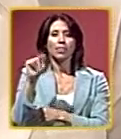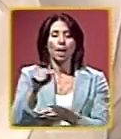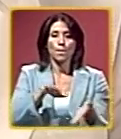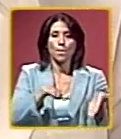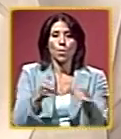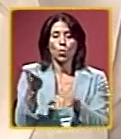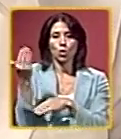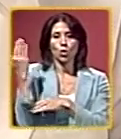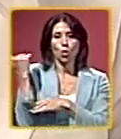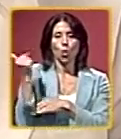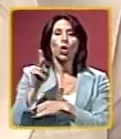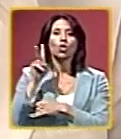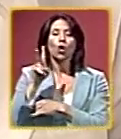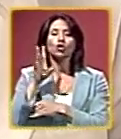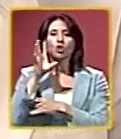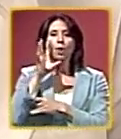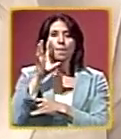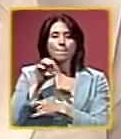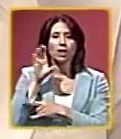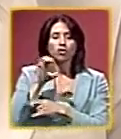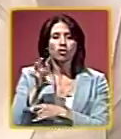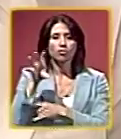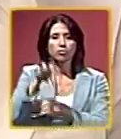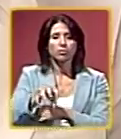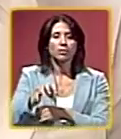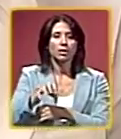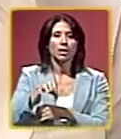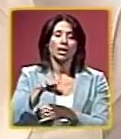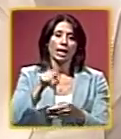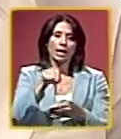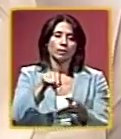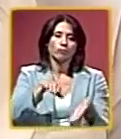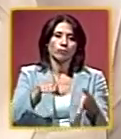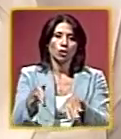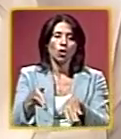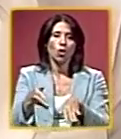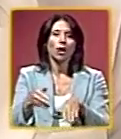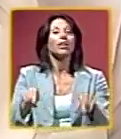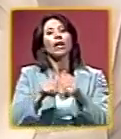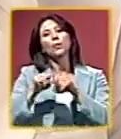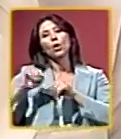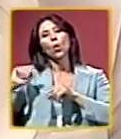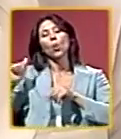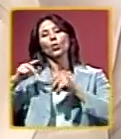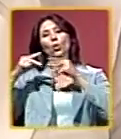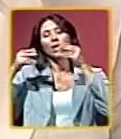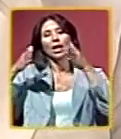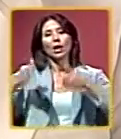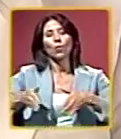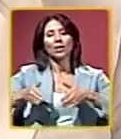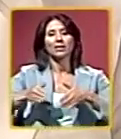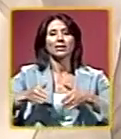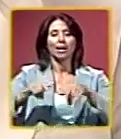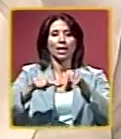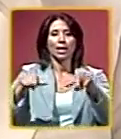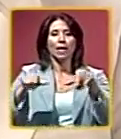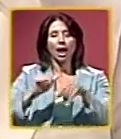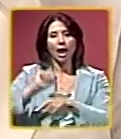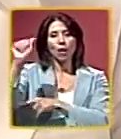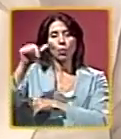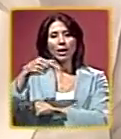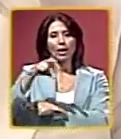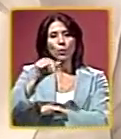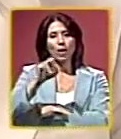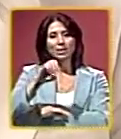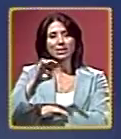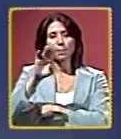Weiler, y otra de otro nicaragüense en la Guásima de Alajuela. Y